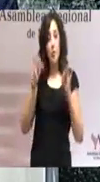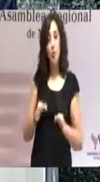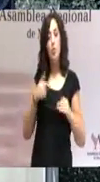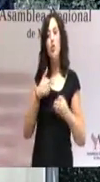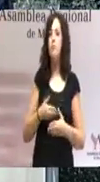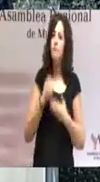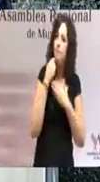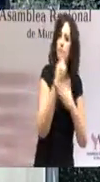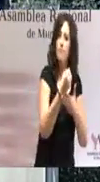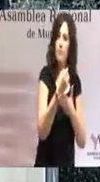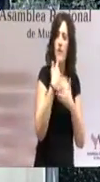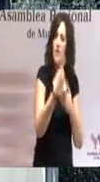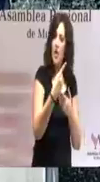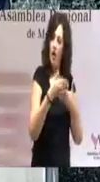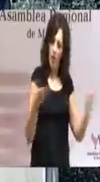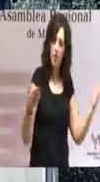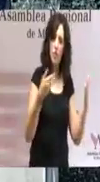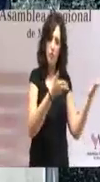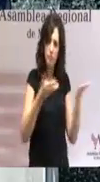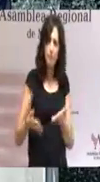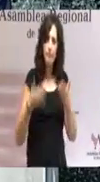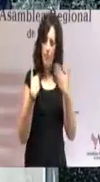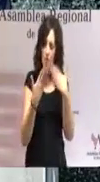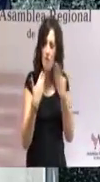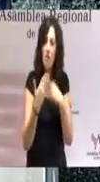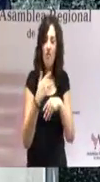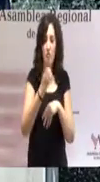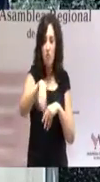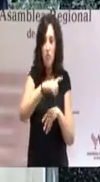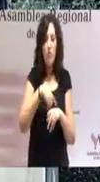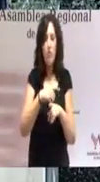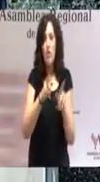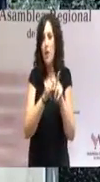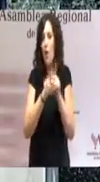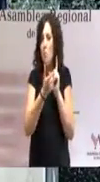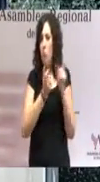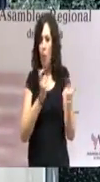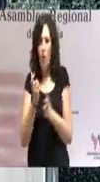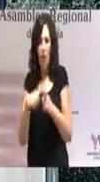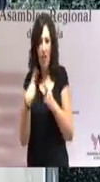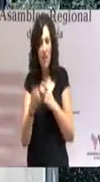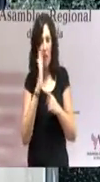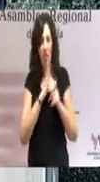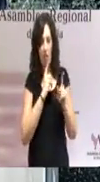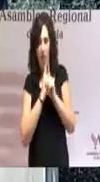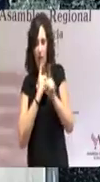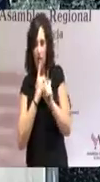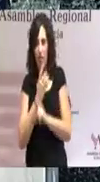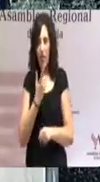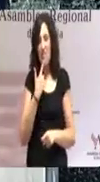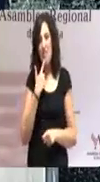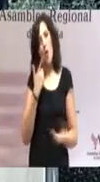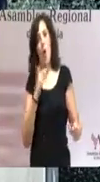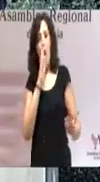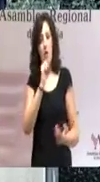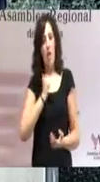que nos sentásemos, ustedes todos descalificaron desde la incredulidad, desde el oportunismo.